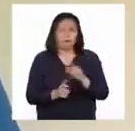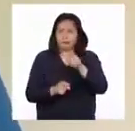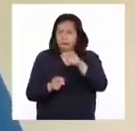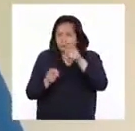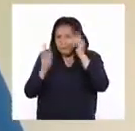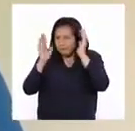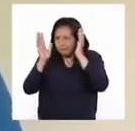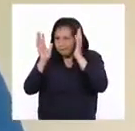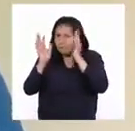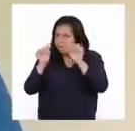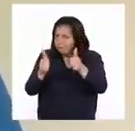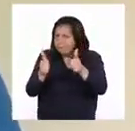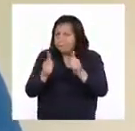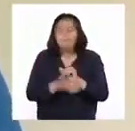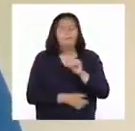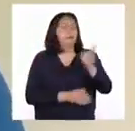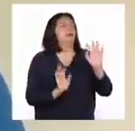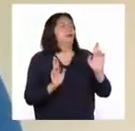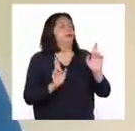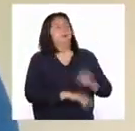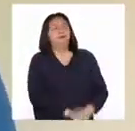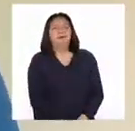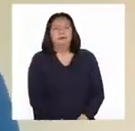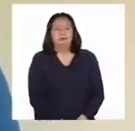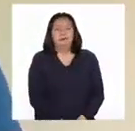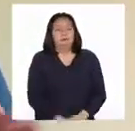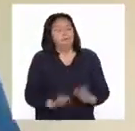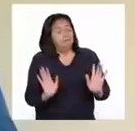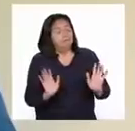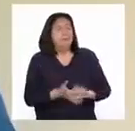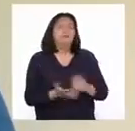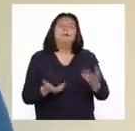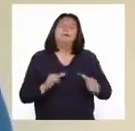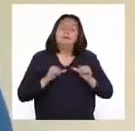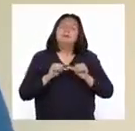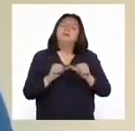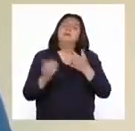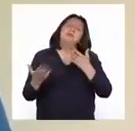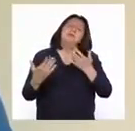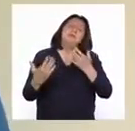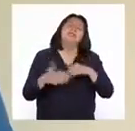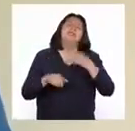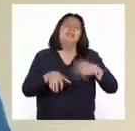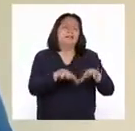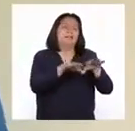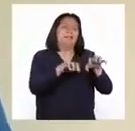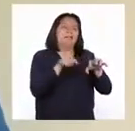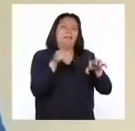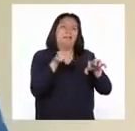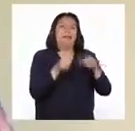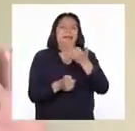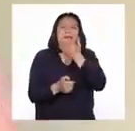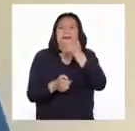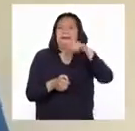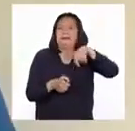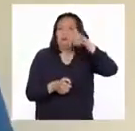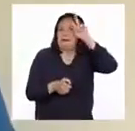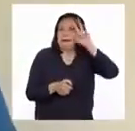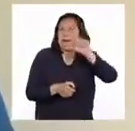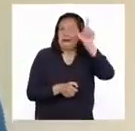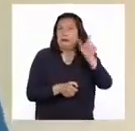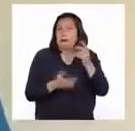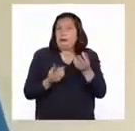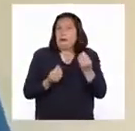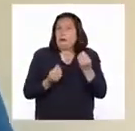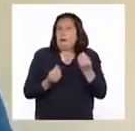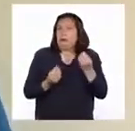¿Están atentas y atentos? Espero que sí. Bueno, vamos a seguir hablando sobre las heladas que ocurren en nuestro país, cómo